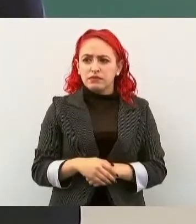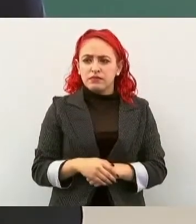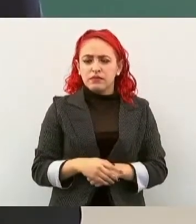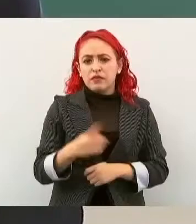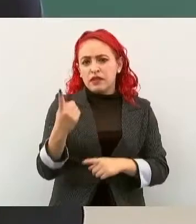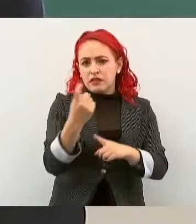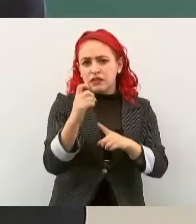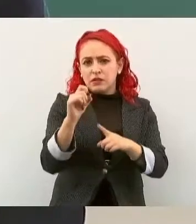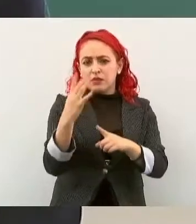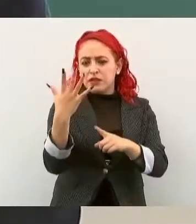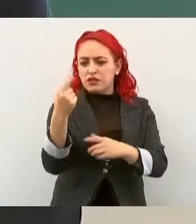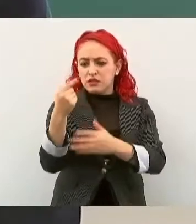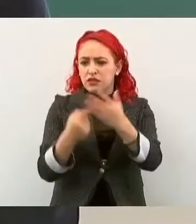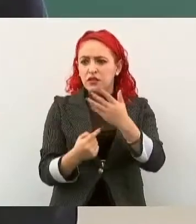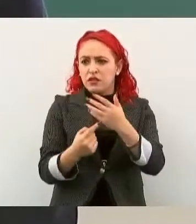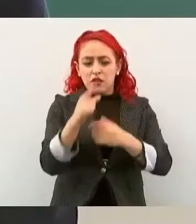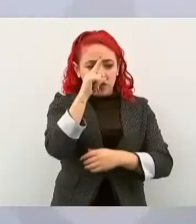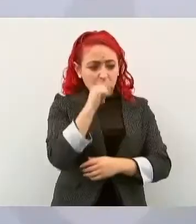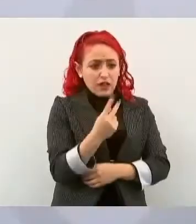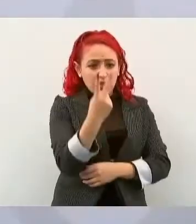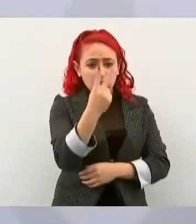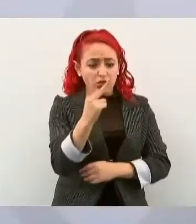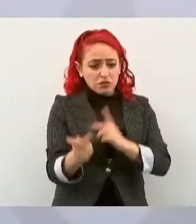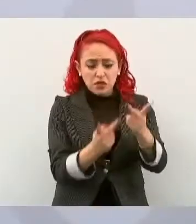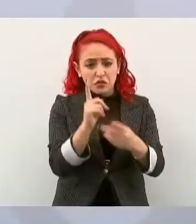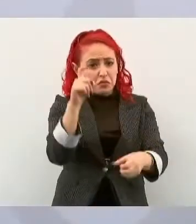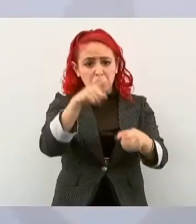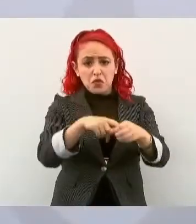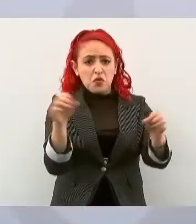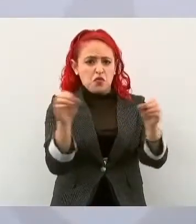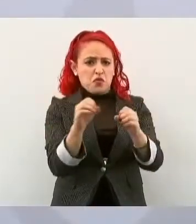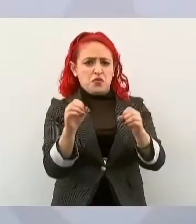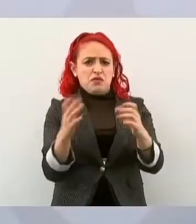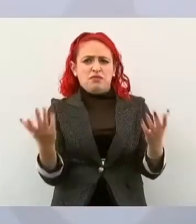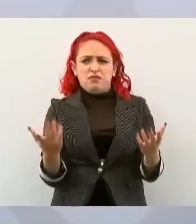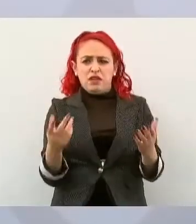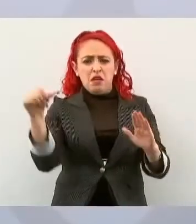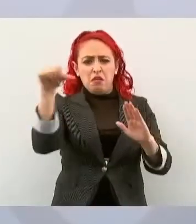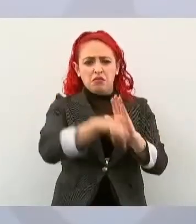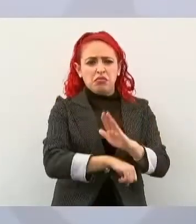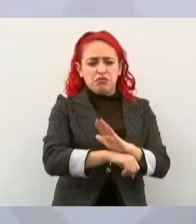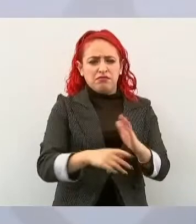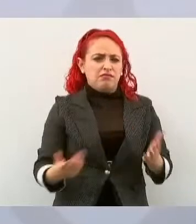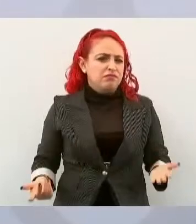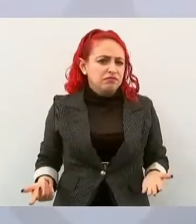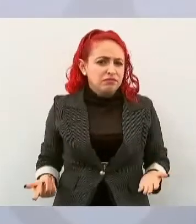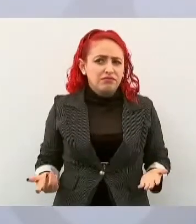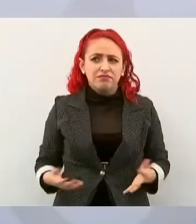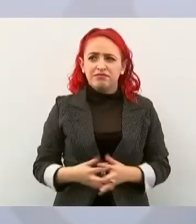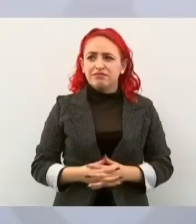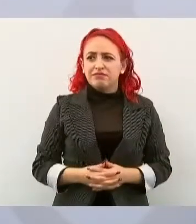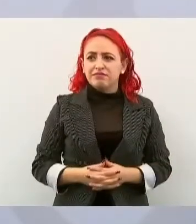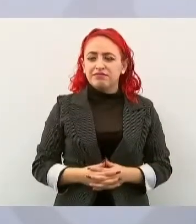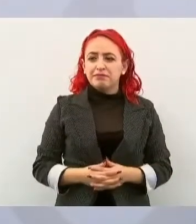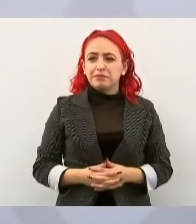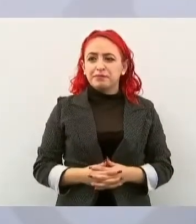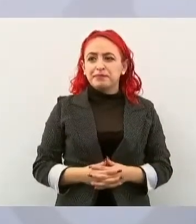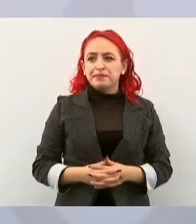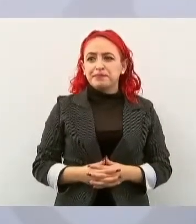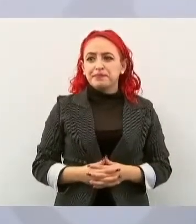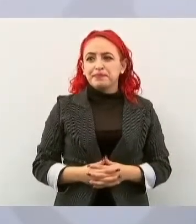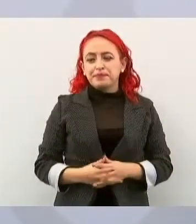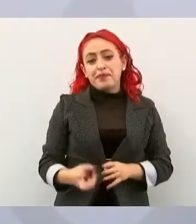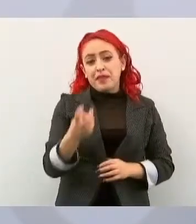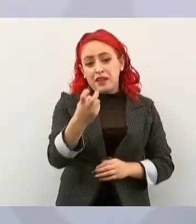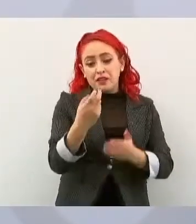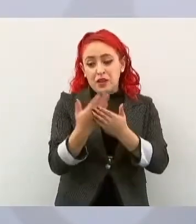las 125. El que falle 2, ya no, ya reprobó. Entonces, ese